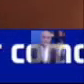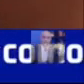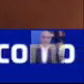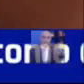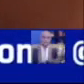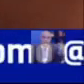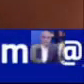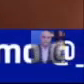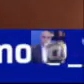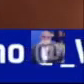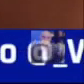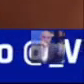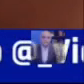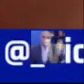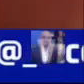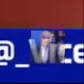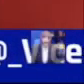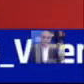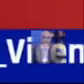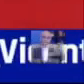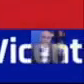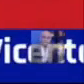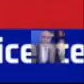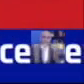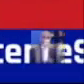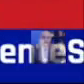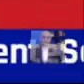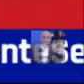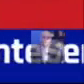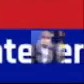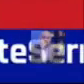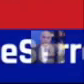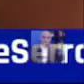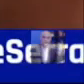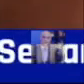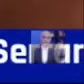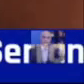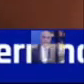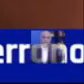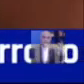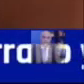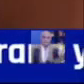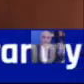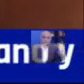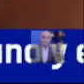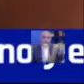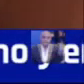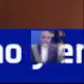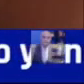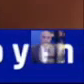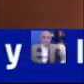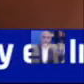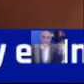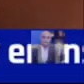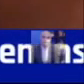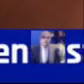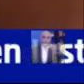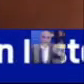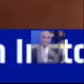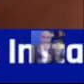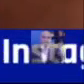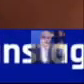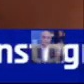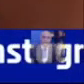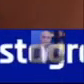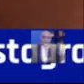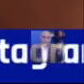Michoacán, Juan Ignacio Zavala. Imagínate nada más que Juan Ignacio Zavala esté dirigiendo, esté marcando las directrices